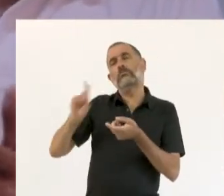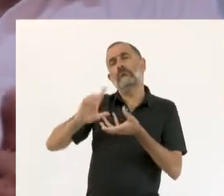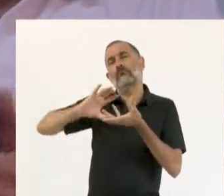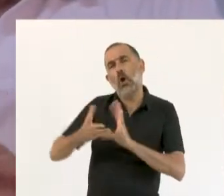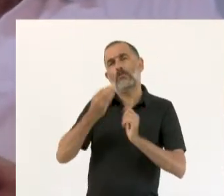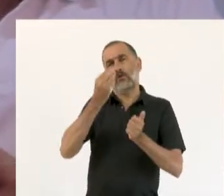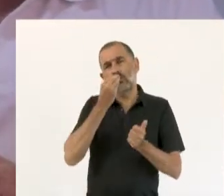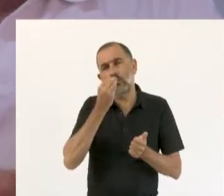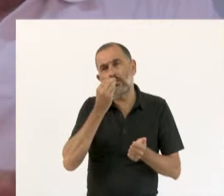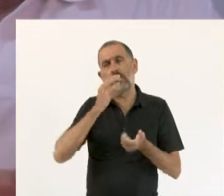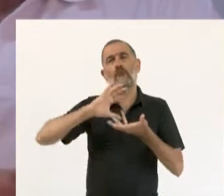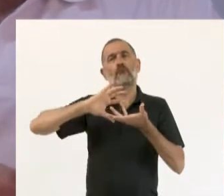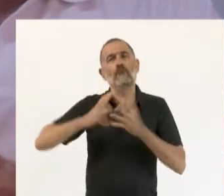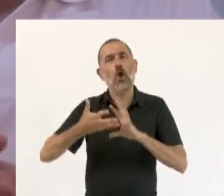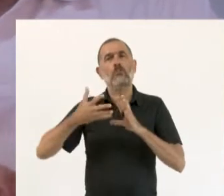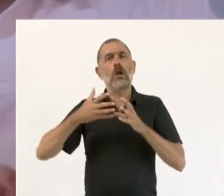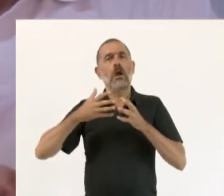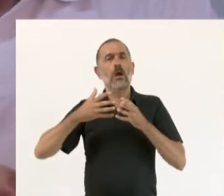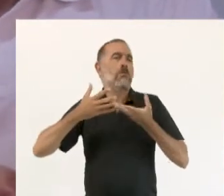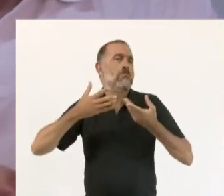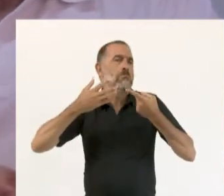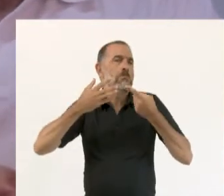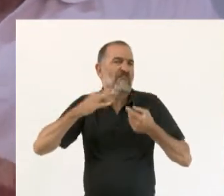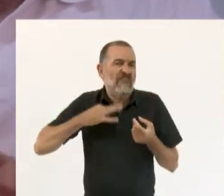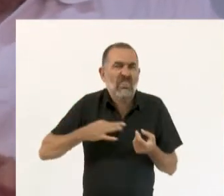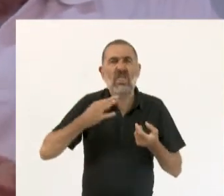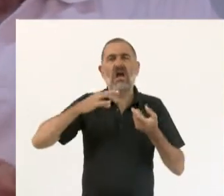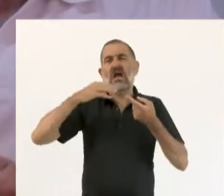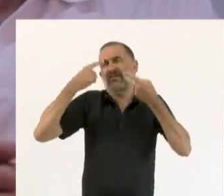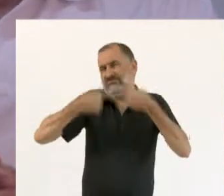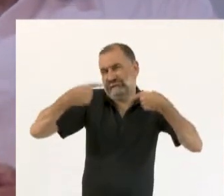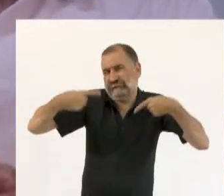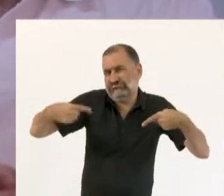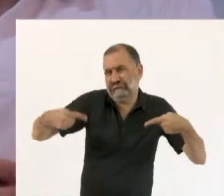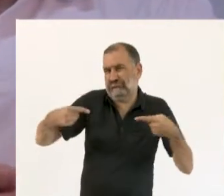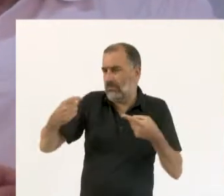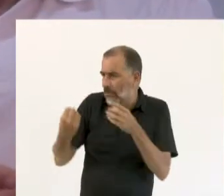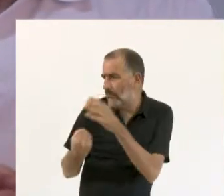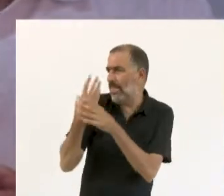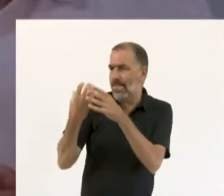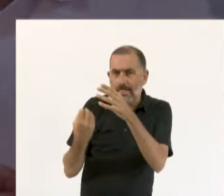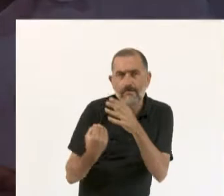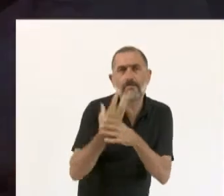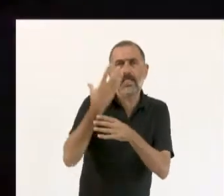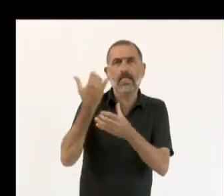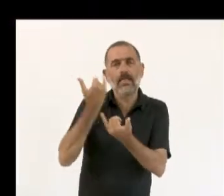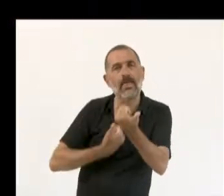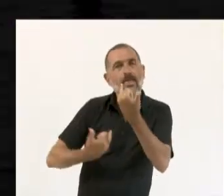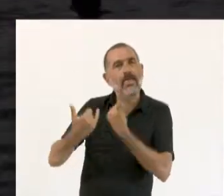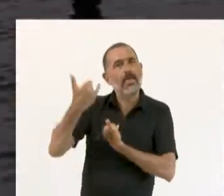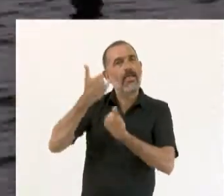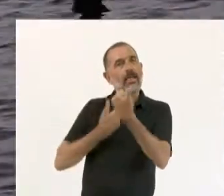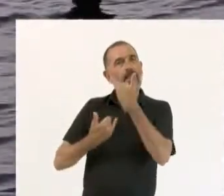medicina. Muchos elementos están a la luz a partir de este tipo de investigación.